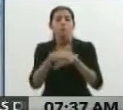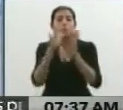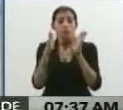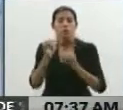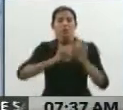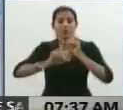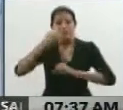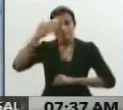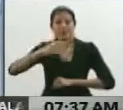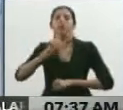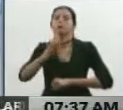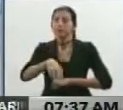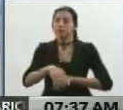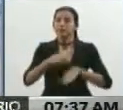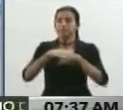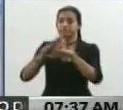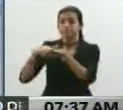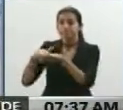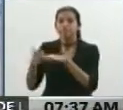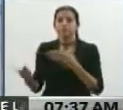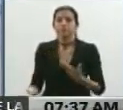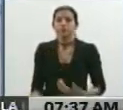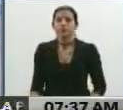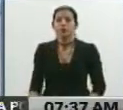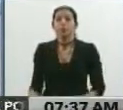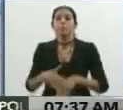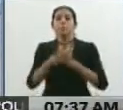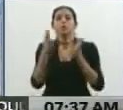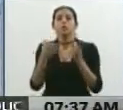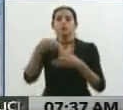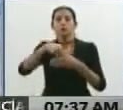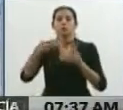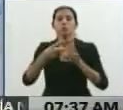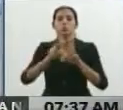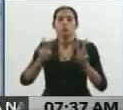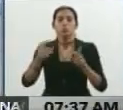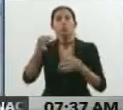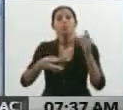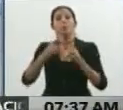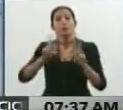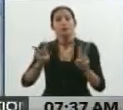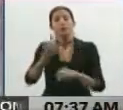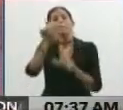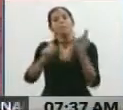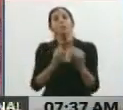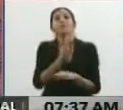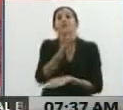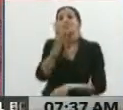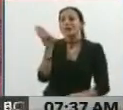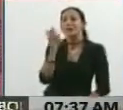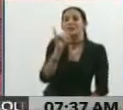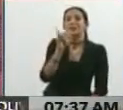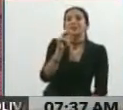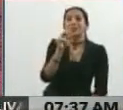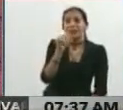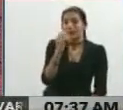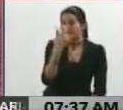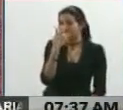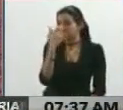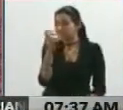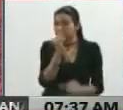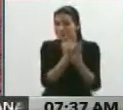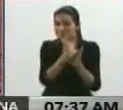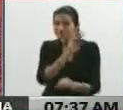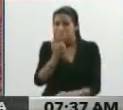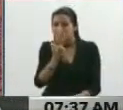y el general reverol para parte del misterio interior justicia y paz a que la gente vaya al inah visite la página web www